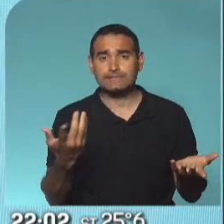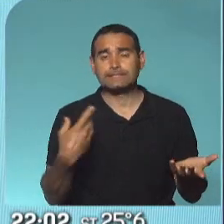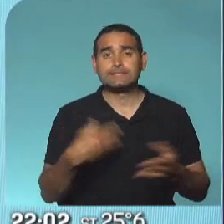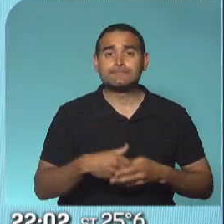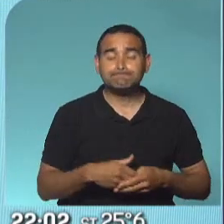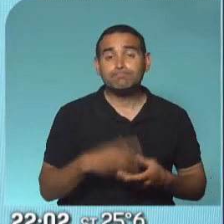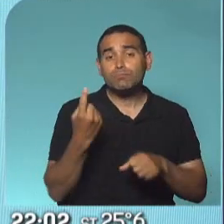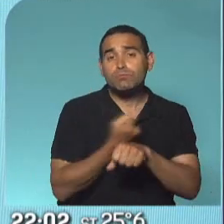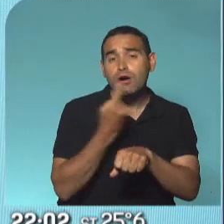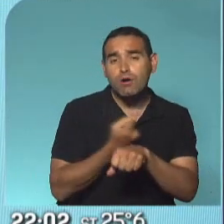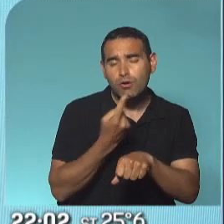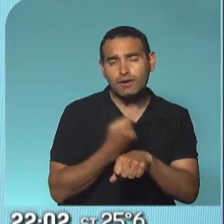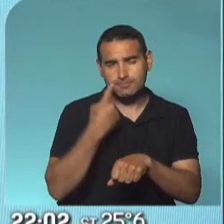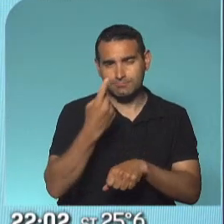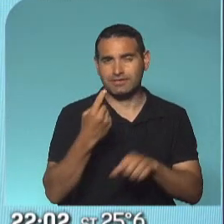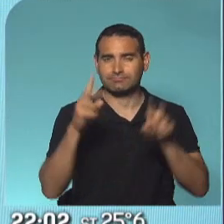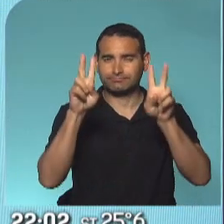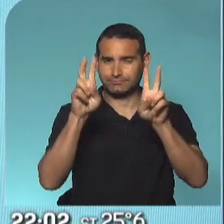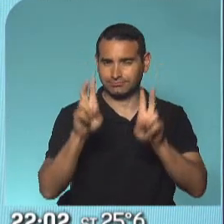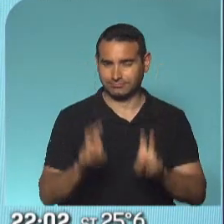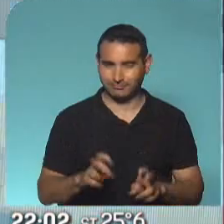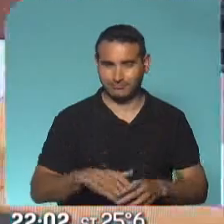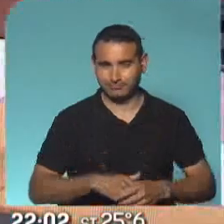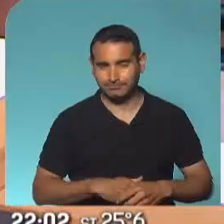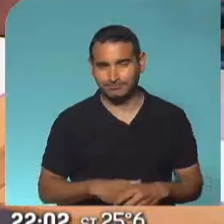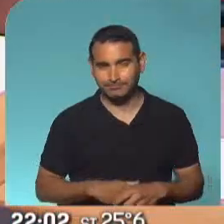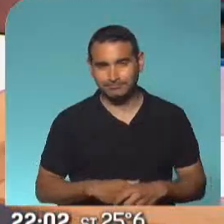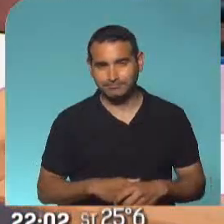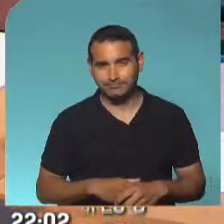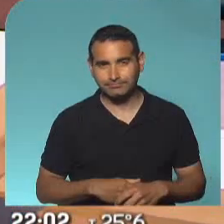realidad. Una hora y estos son algunos de nuestros temas.